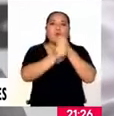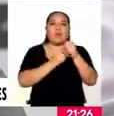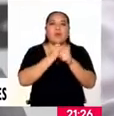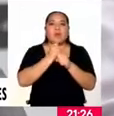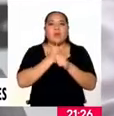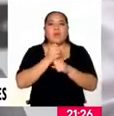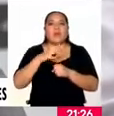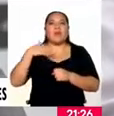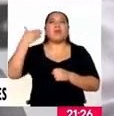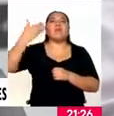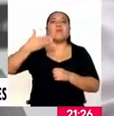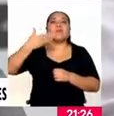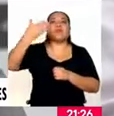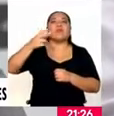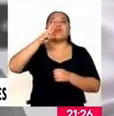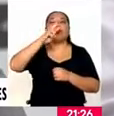año